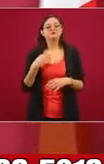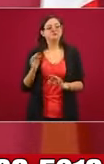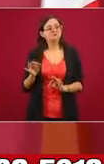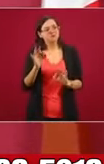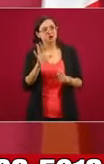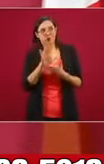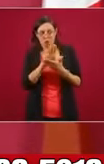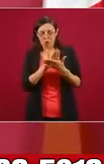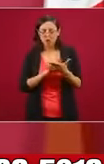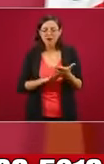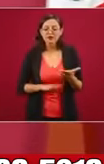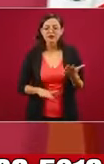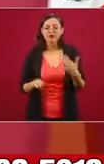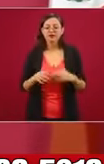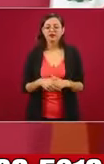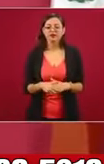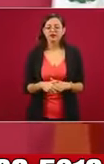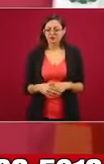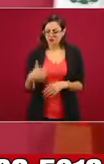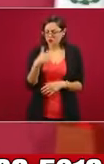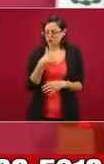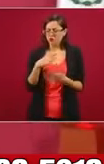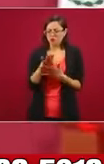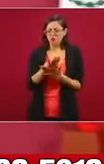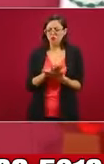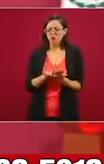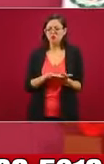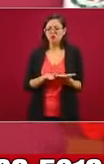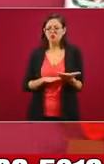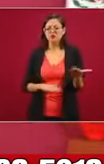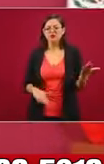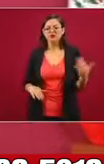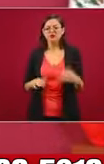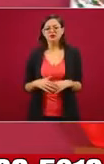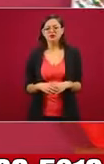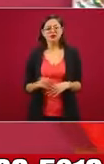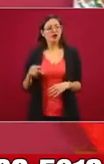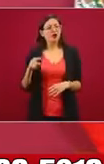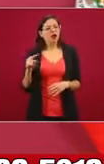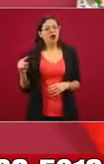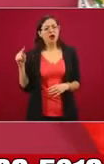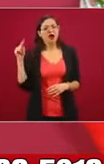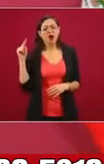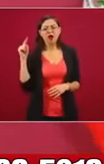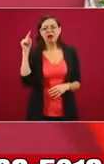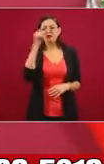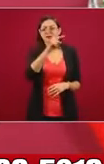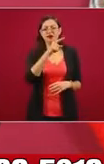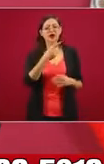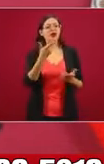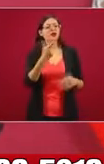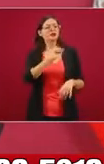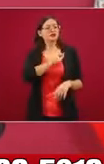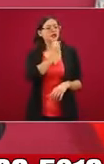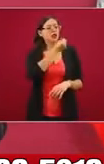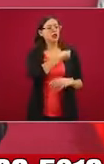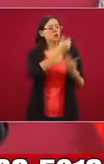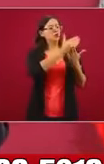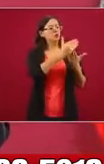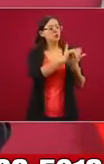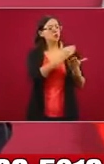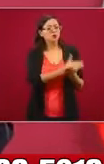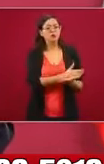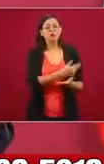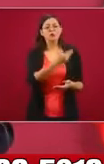no se me quita nada, si allá por el protocolo de salud tengo